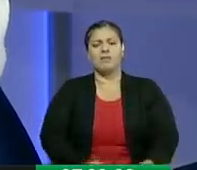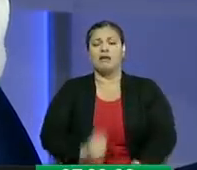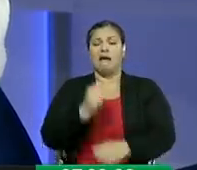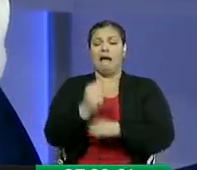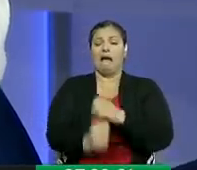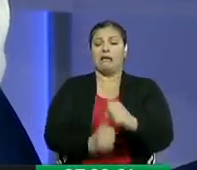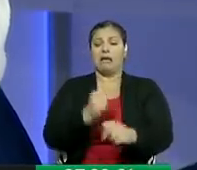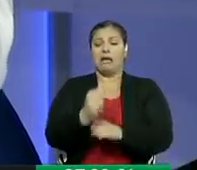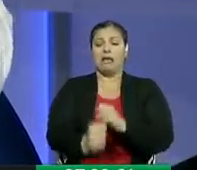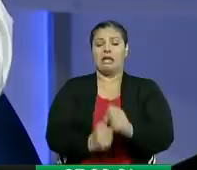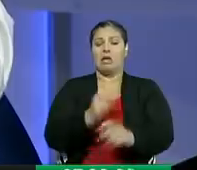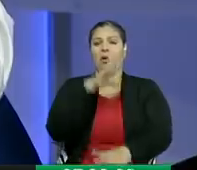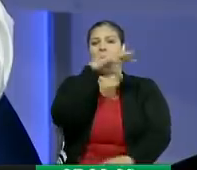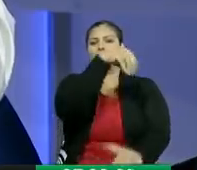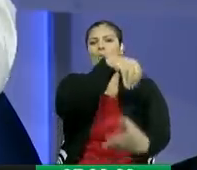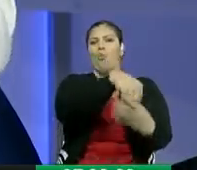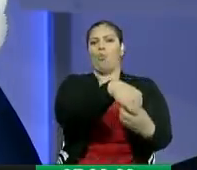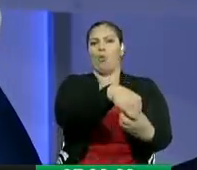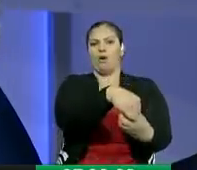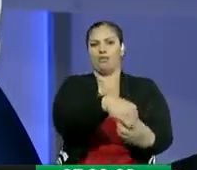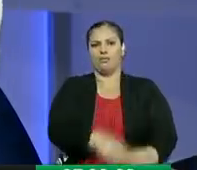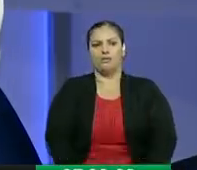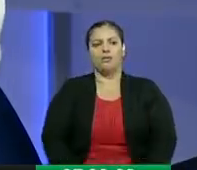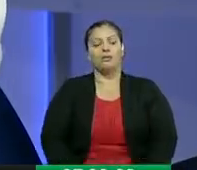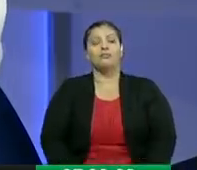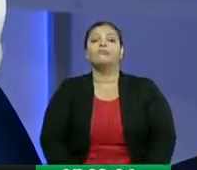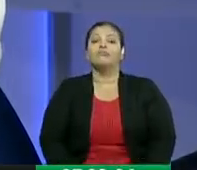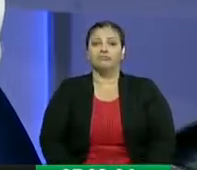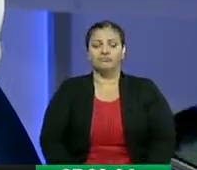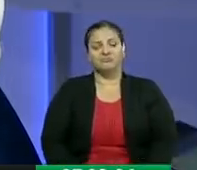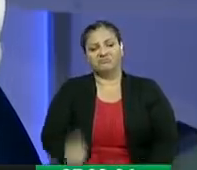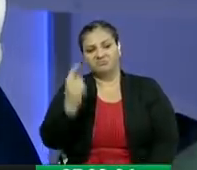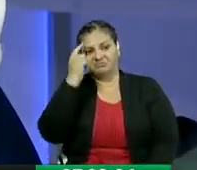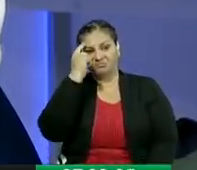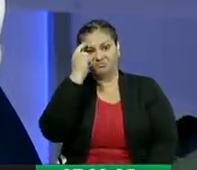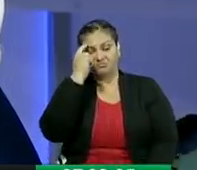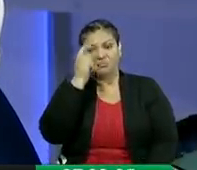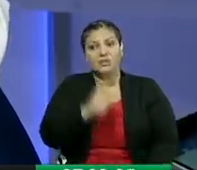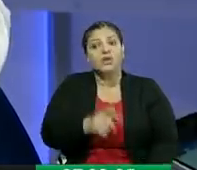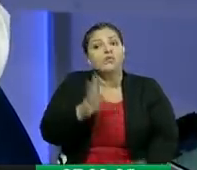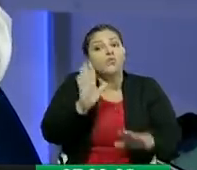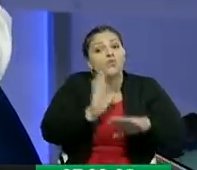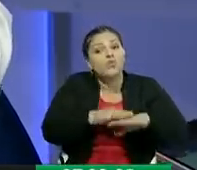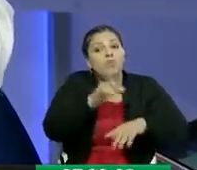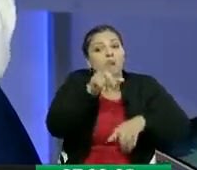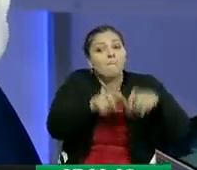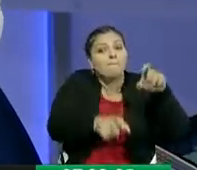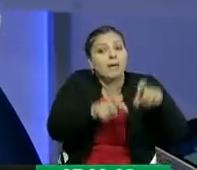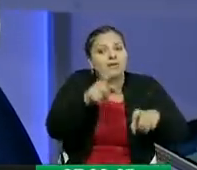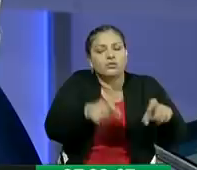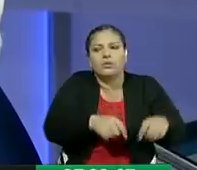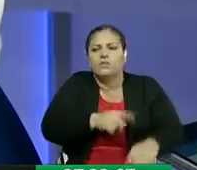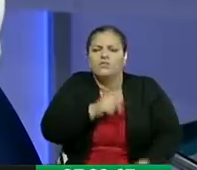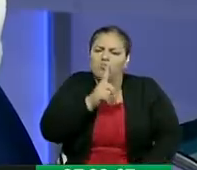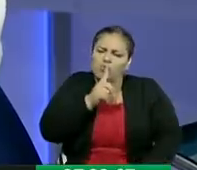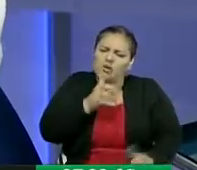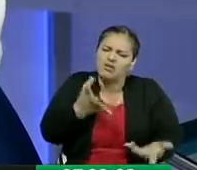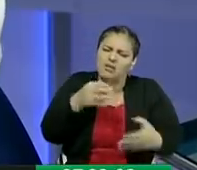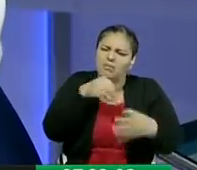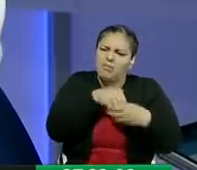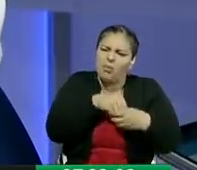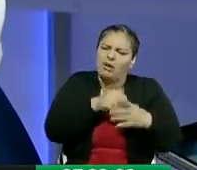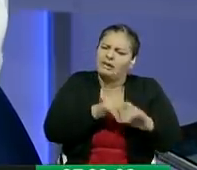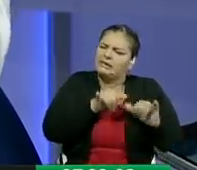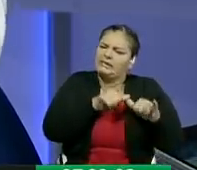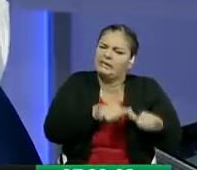en el asunto y ahora se la quiere mantener así. Pero la presión de la viuda, la presión de la ciudadanía debe obligar a que se